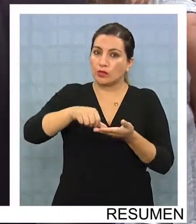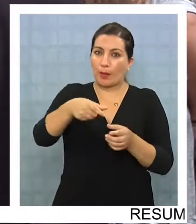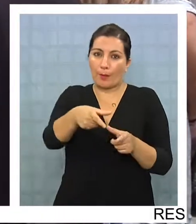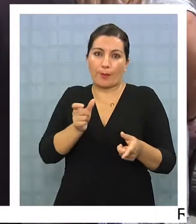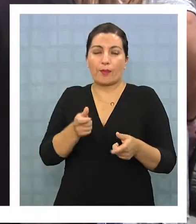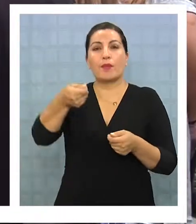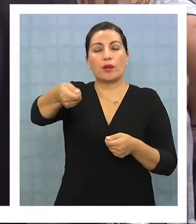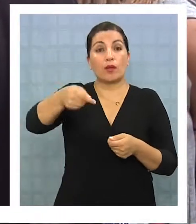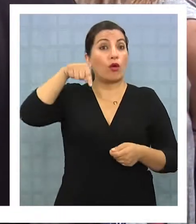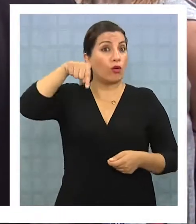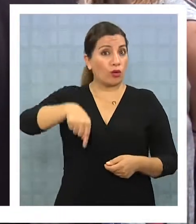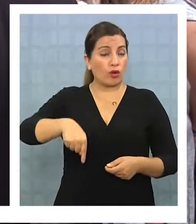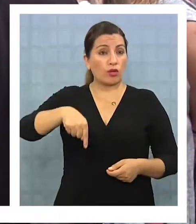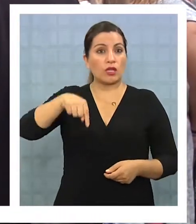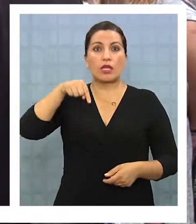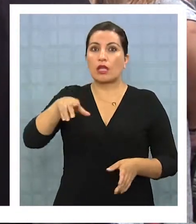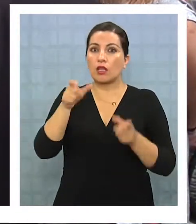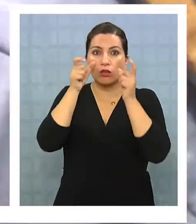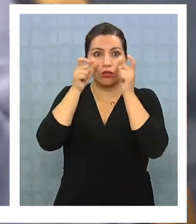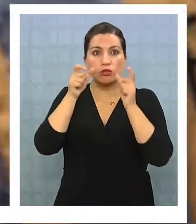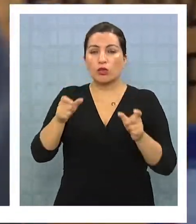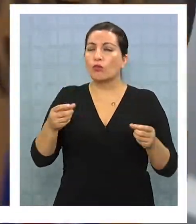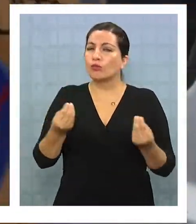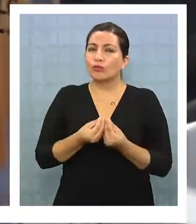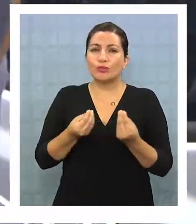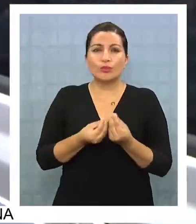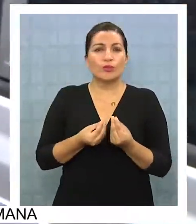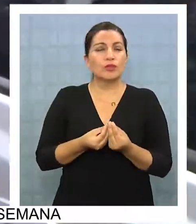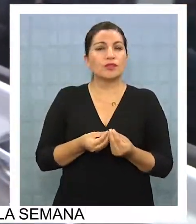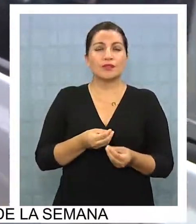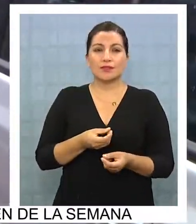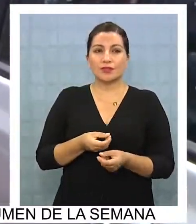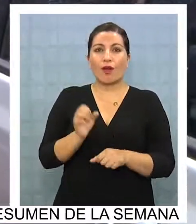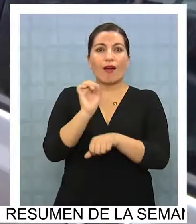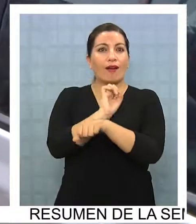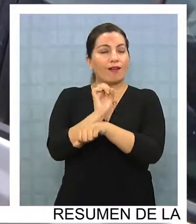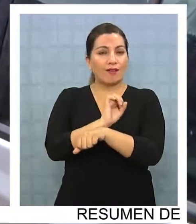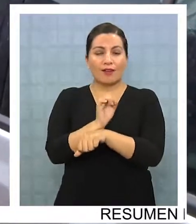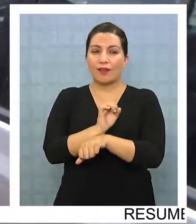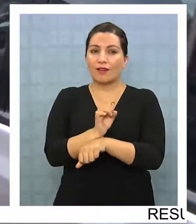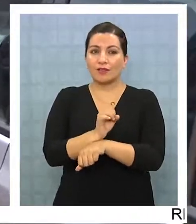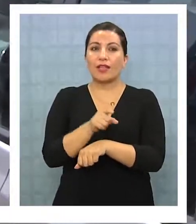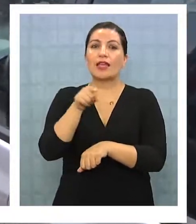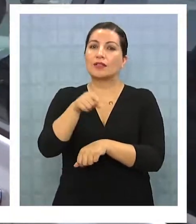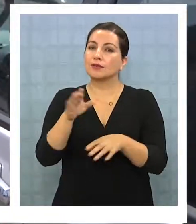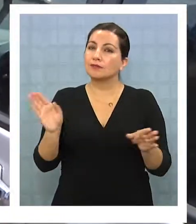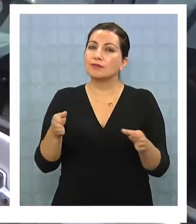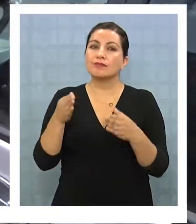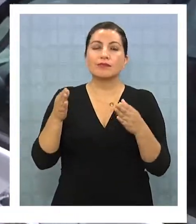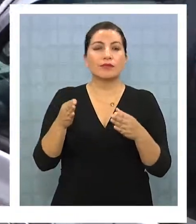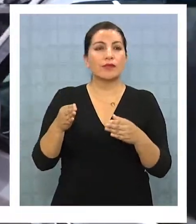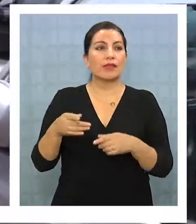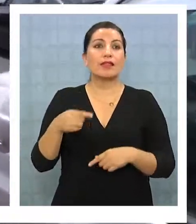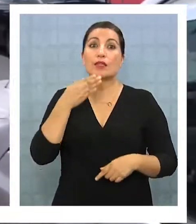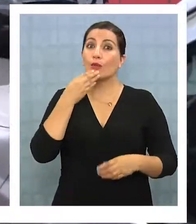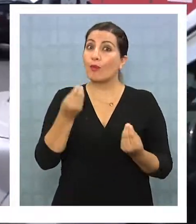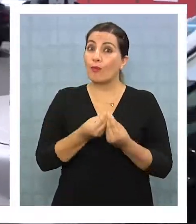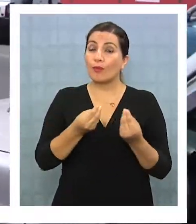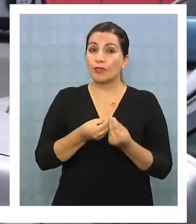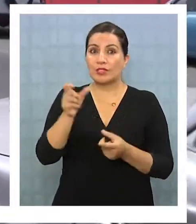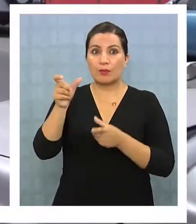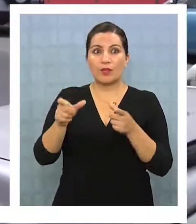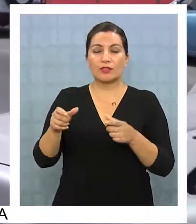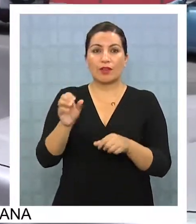cosa que hoy mismo en la fiscalización se vio en innumerables ocasiones y que por supuesto motivó la salida inmediata de muchos